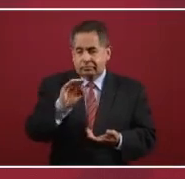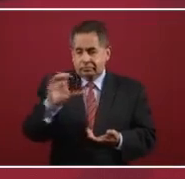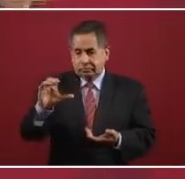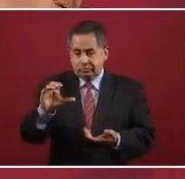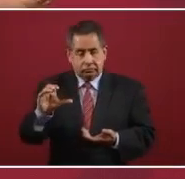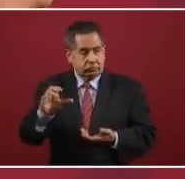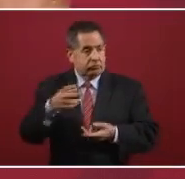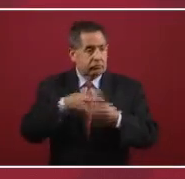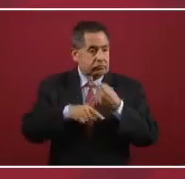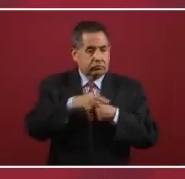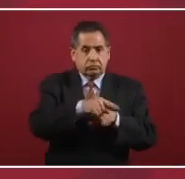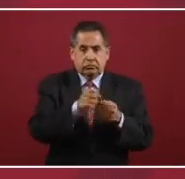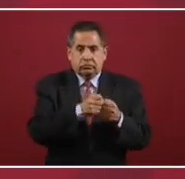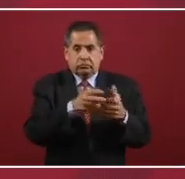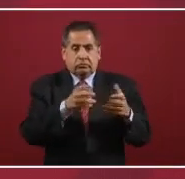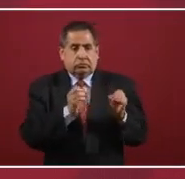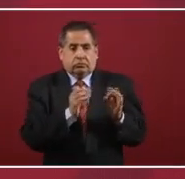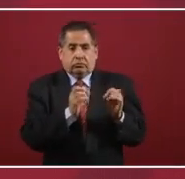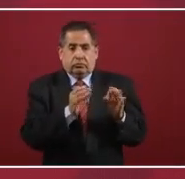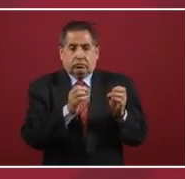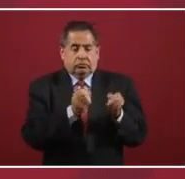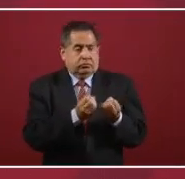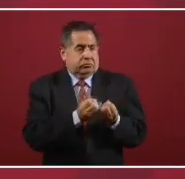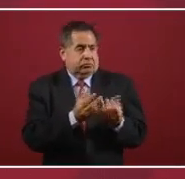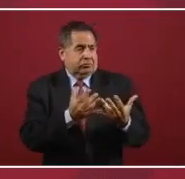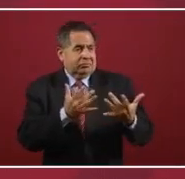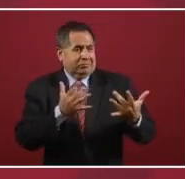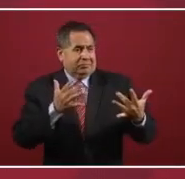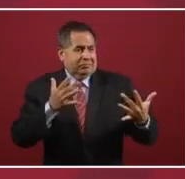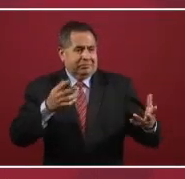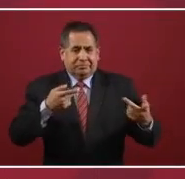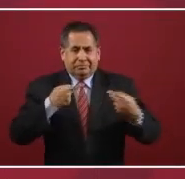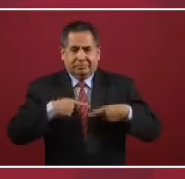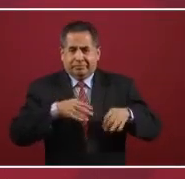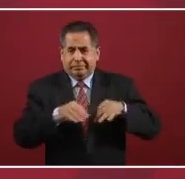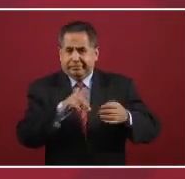creció de manera desmedida